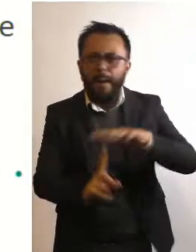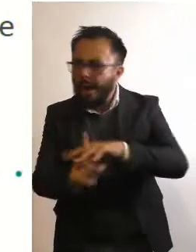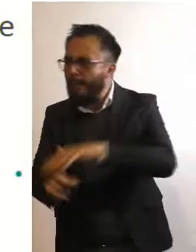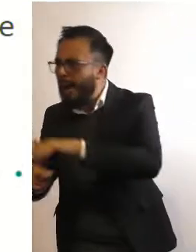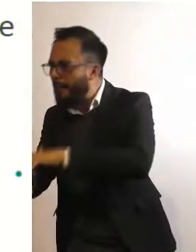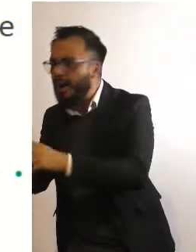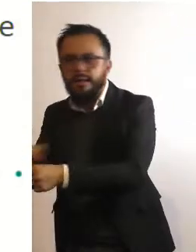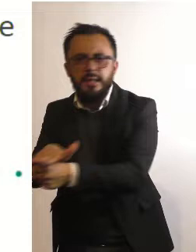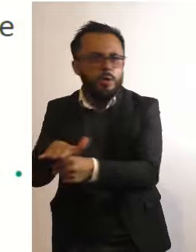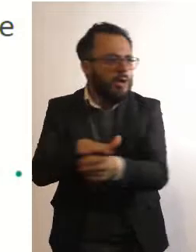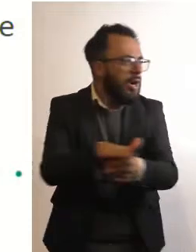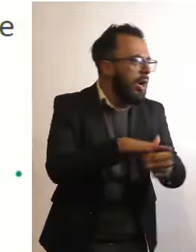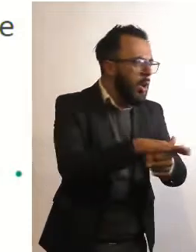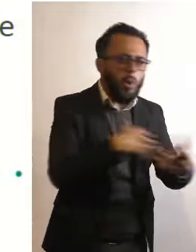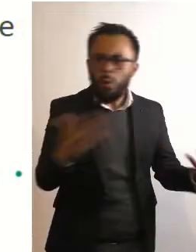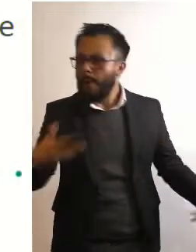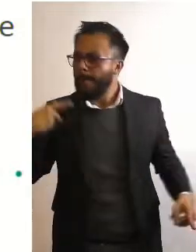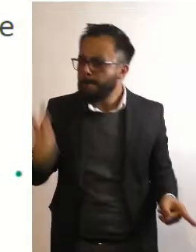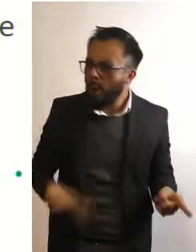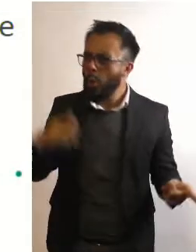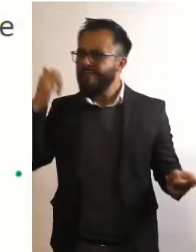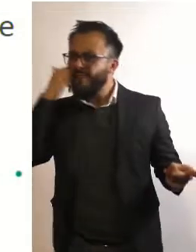en términos de salud,